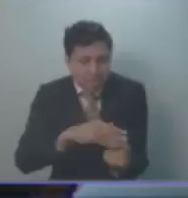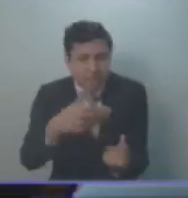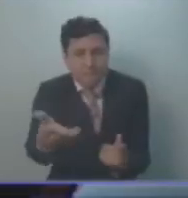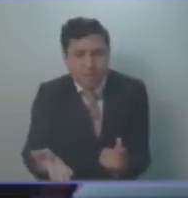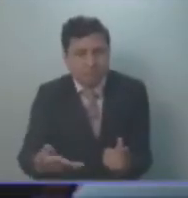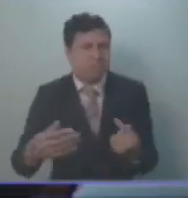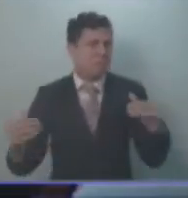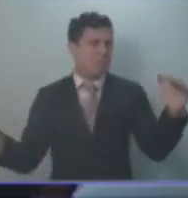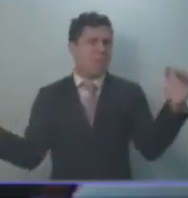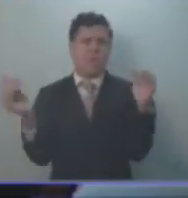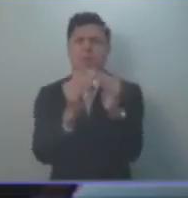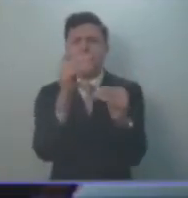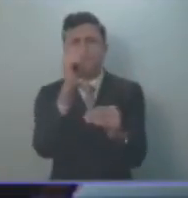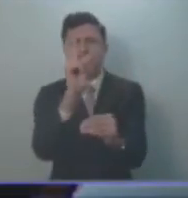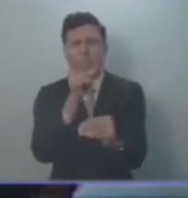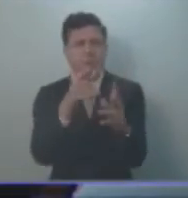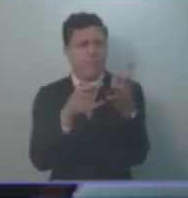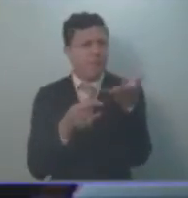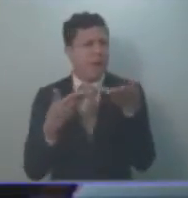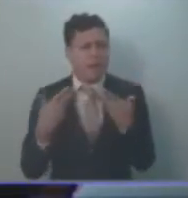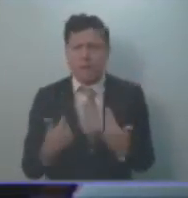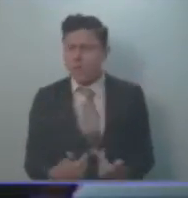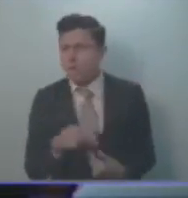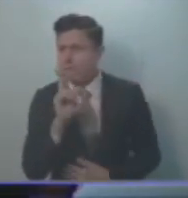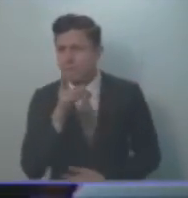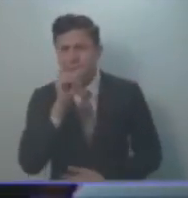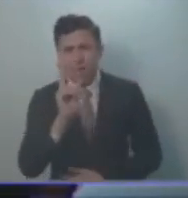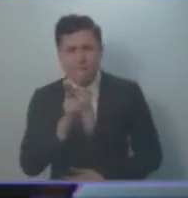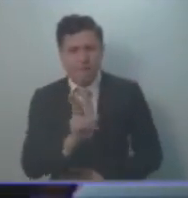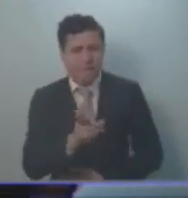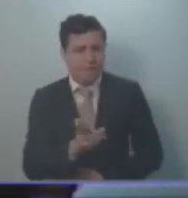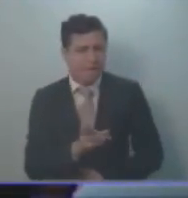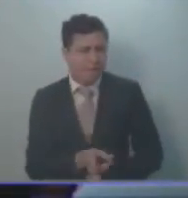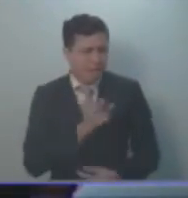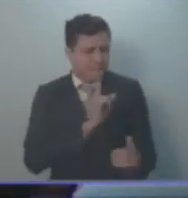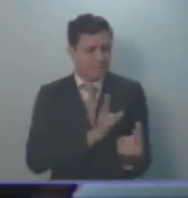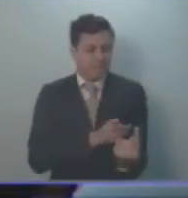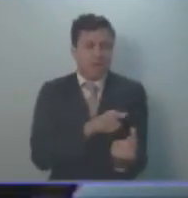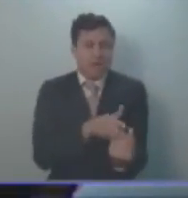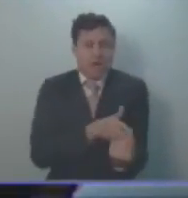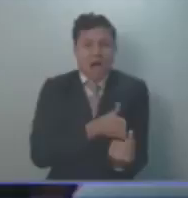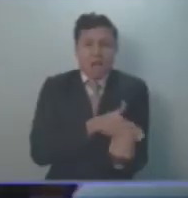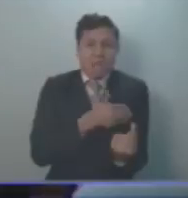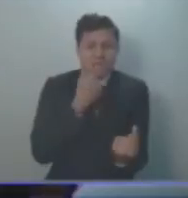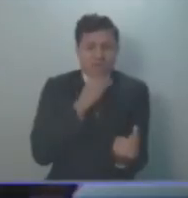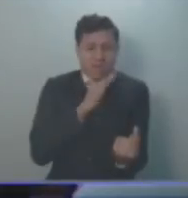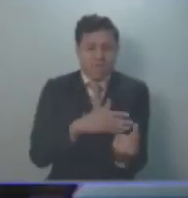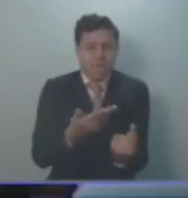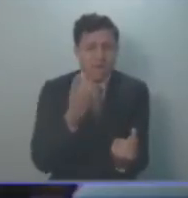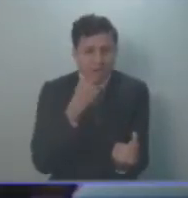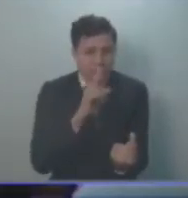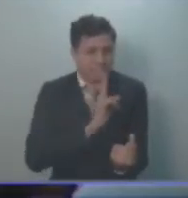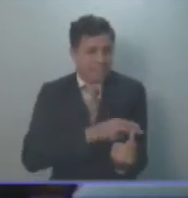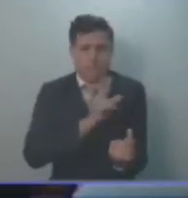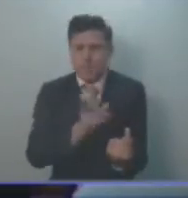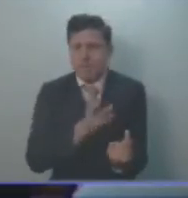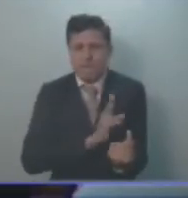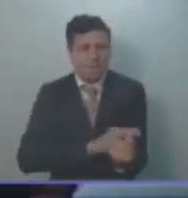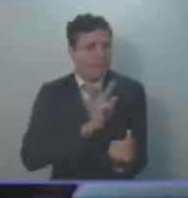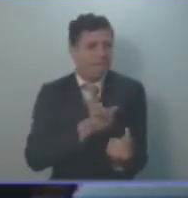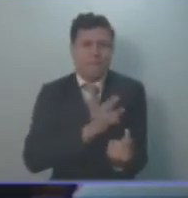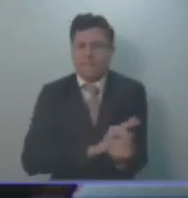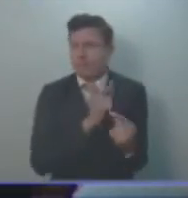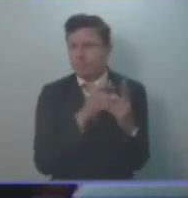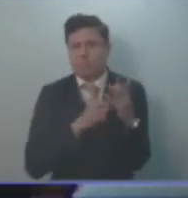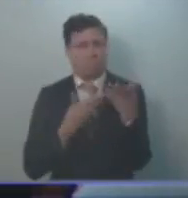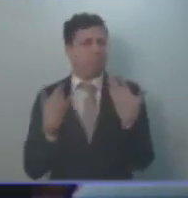Tomando en consideración lo dispuesto en los artículos 64 y 82 de la Ley General de Prevención de Riesgos en los Lugares de